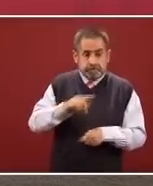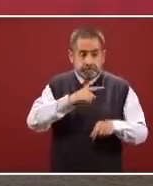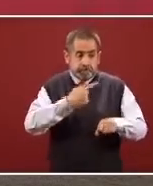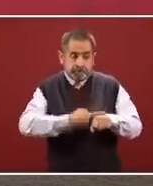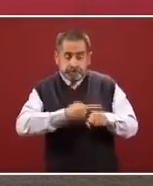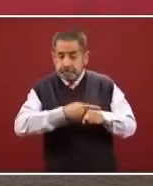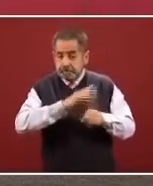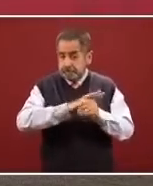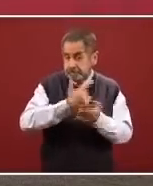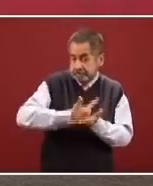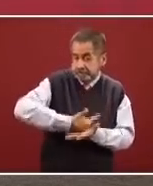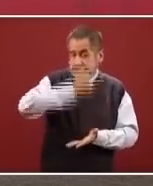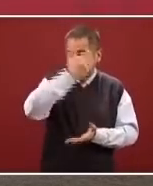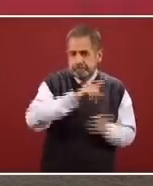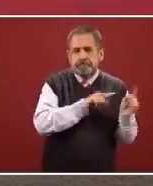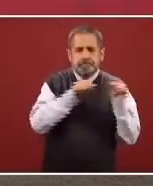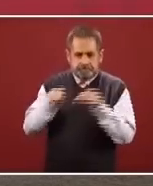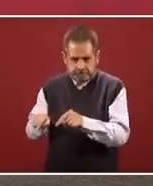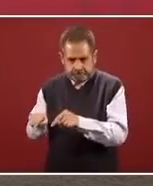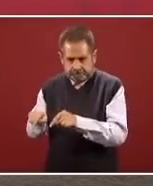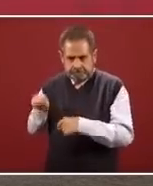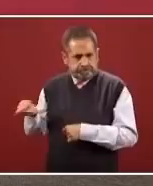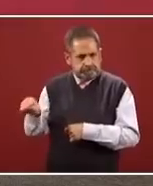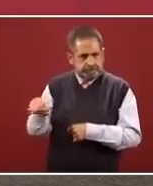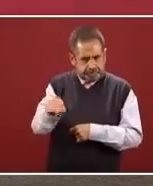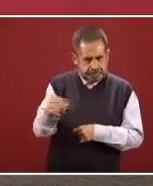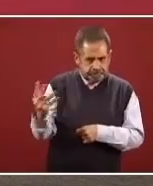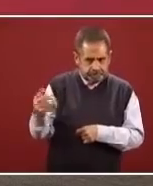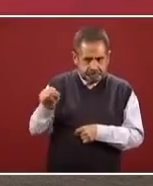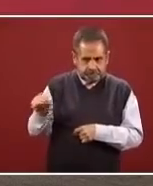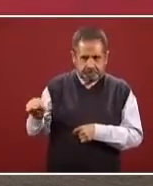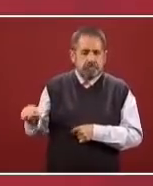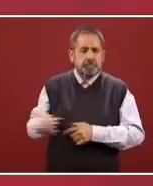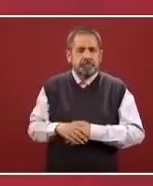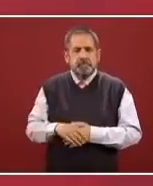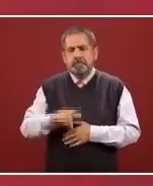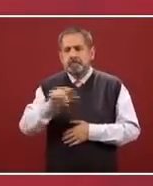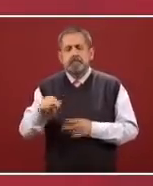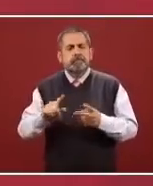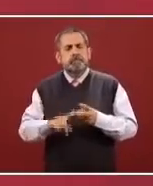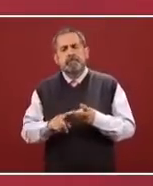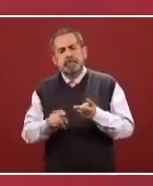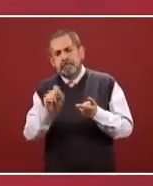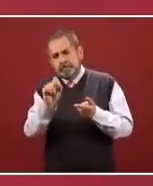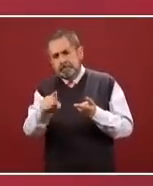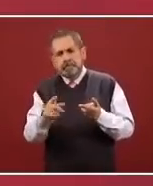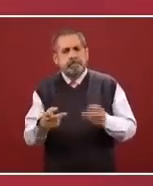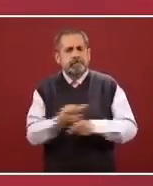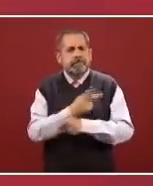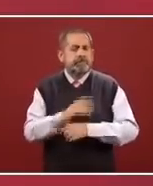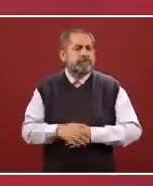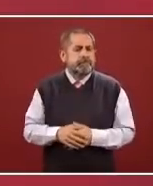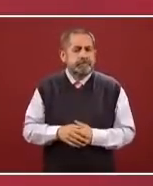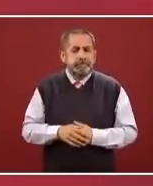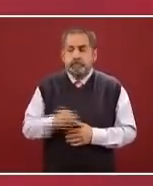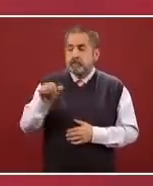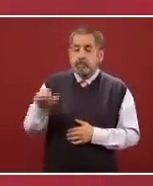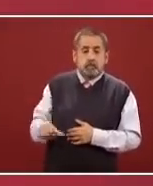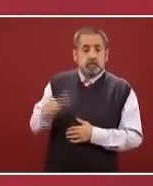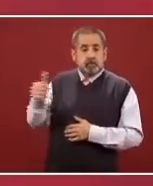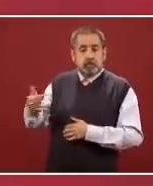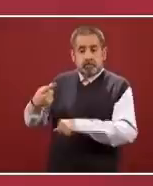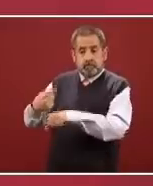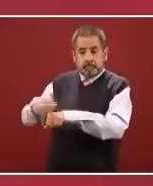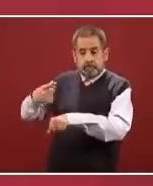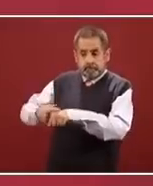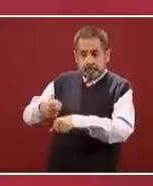En segundo lugar, viene justa la pregunta de usted, en el sentido que se va a hacer con los